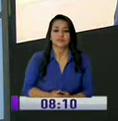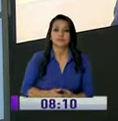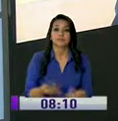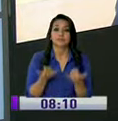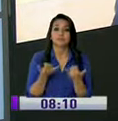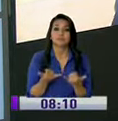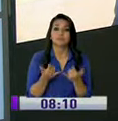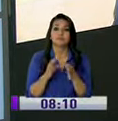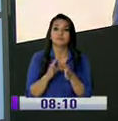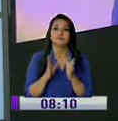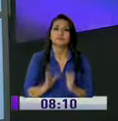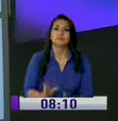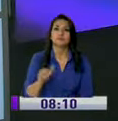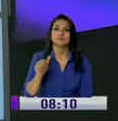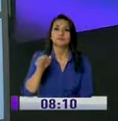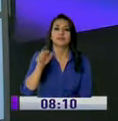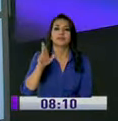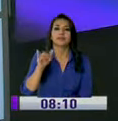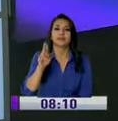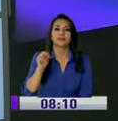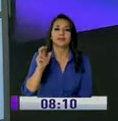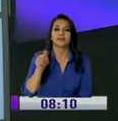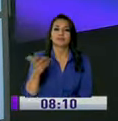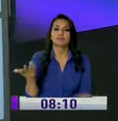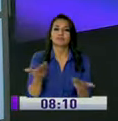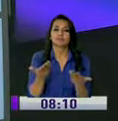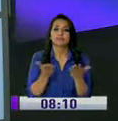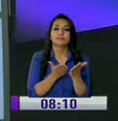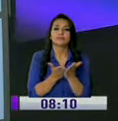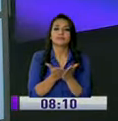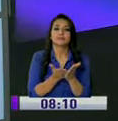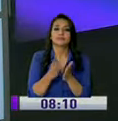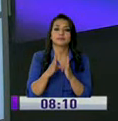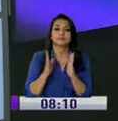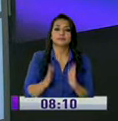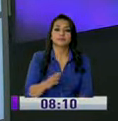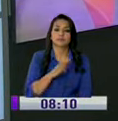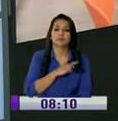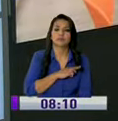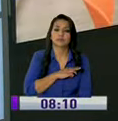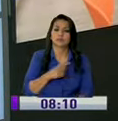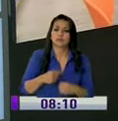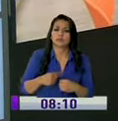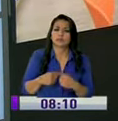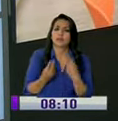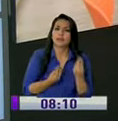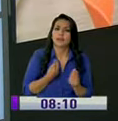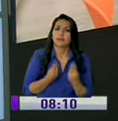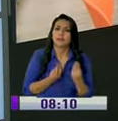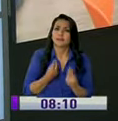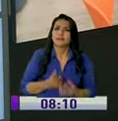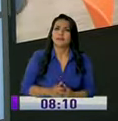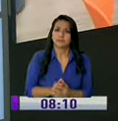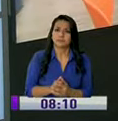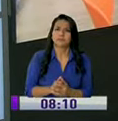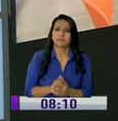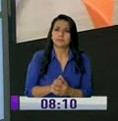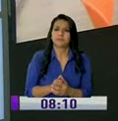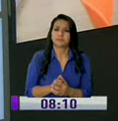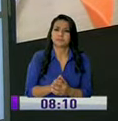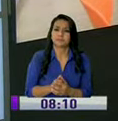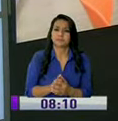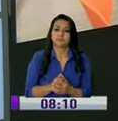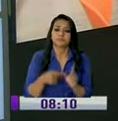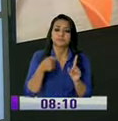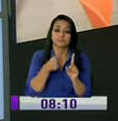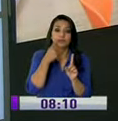Vamos ahora con Adriana Rojas, desde las ventanillas del Servicio Ciudadano del municipio de Quito. ¿Qué está haciendo ahí? Está con Santiago Betancourt